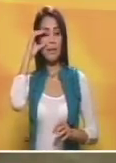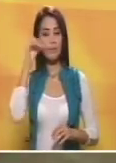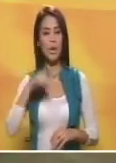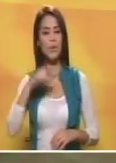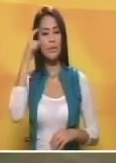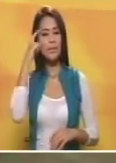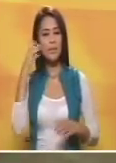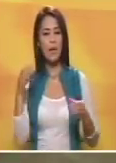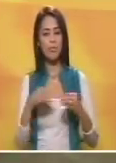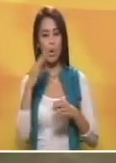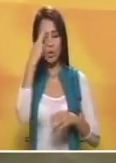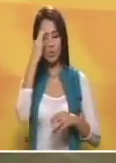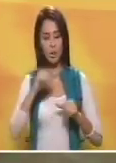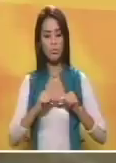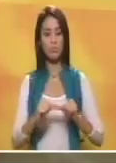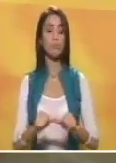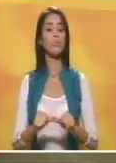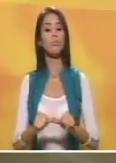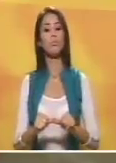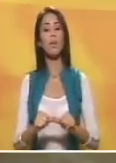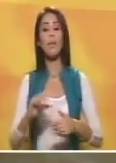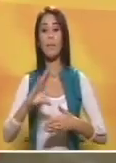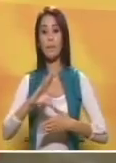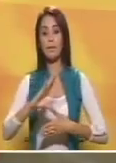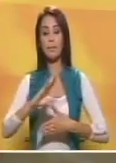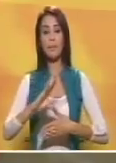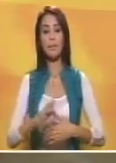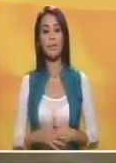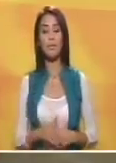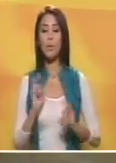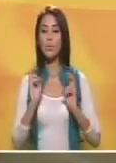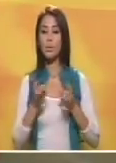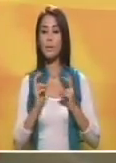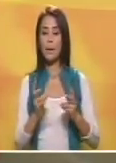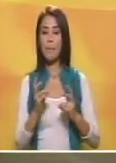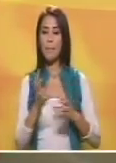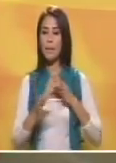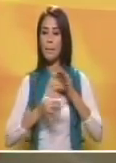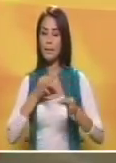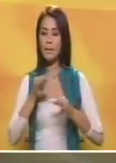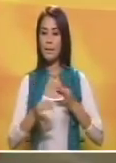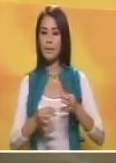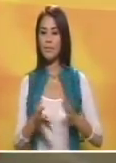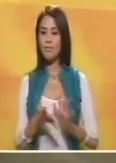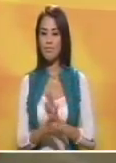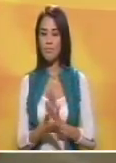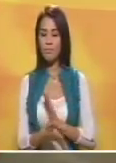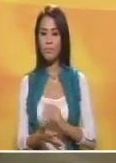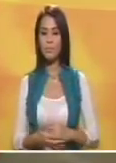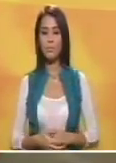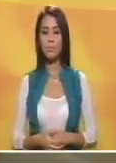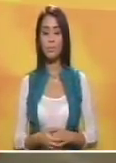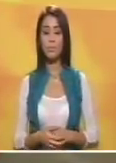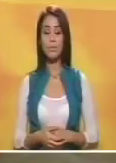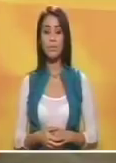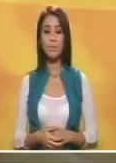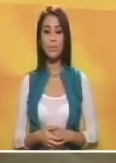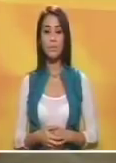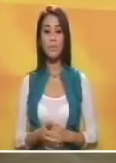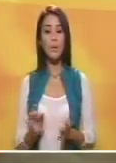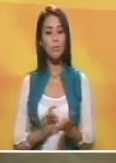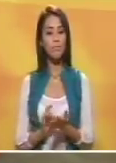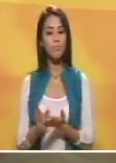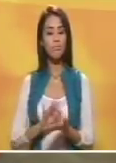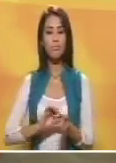consejo permanente de la Organización de Estados Americanos. Uno de los temas que ellos piensan tratar es la eliminación de